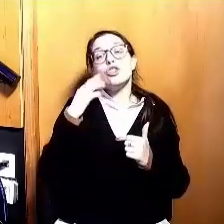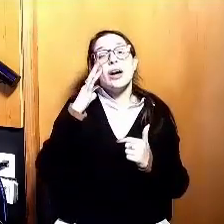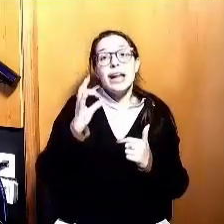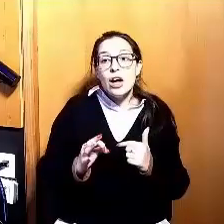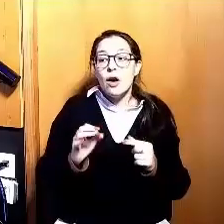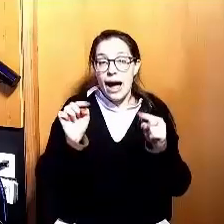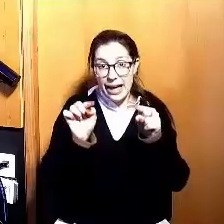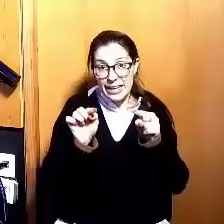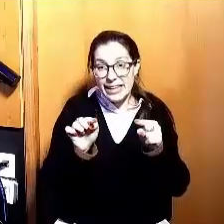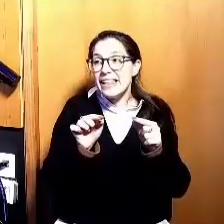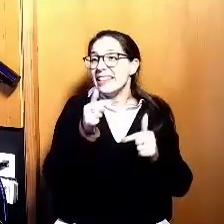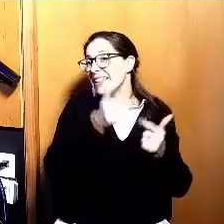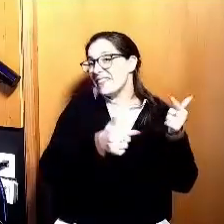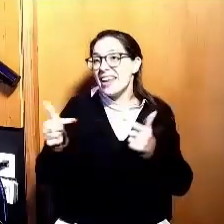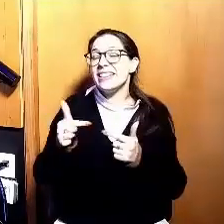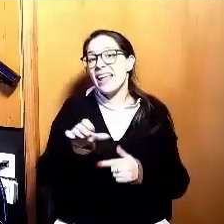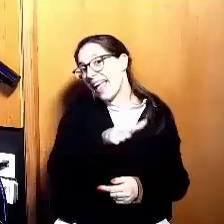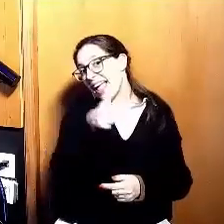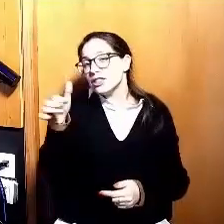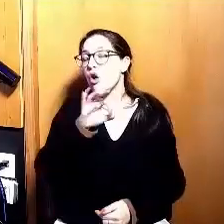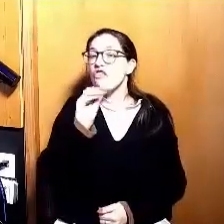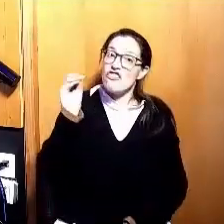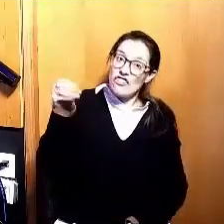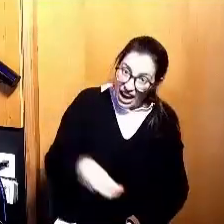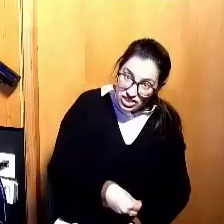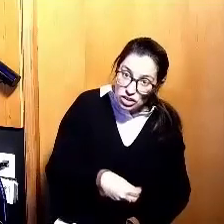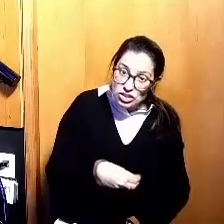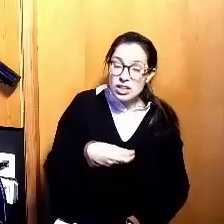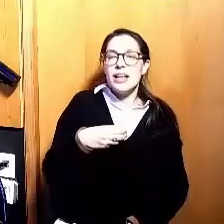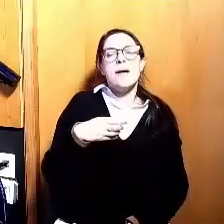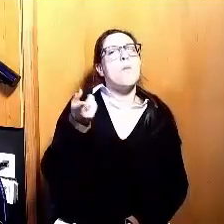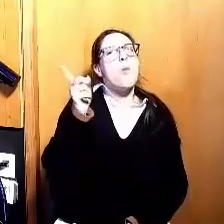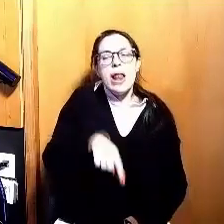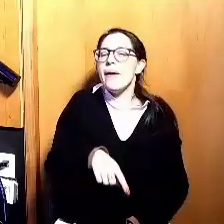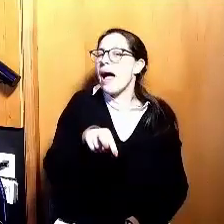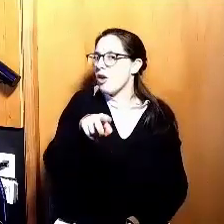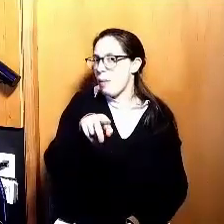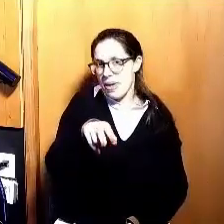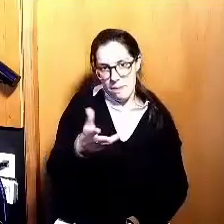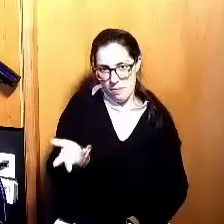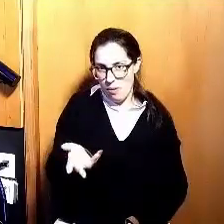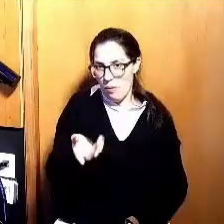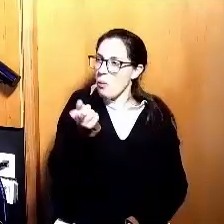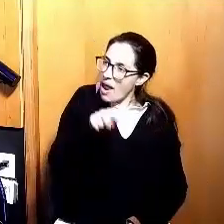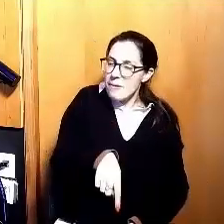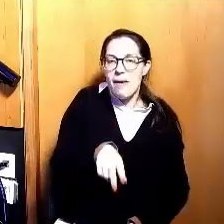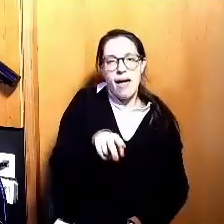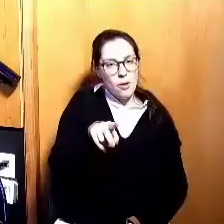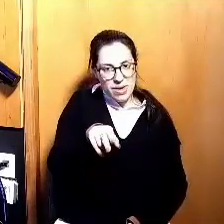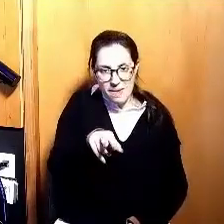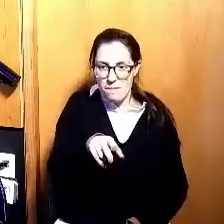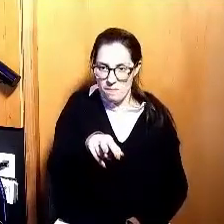los diferentes éxitos y fracasos muchas veces regresan a las mismas cosas y eso puede llegar a ser frustrante